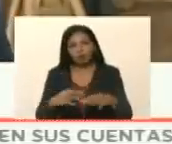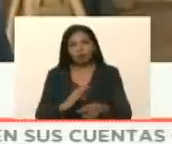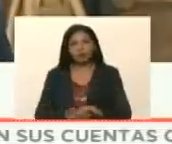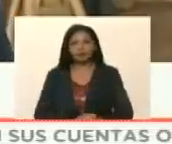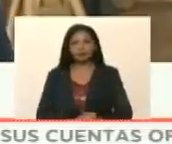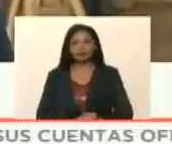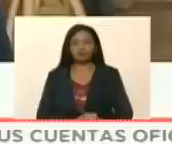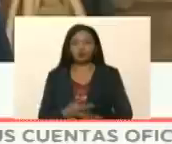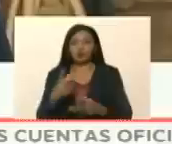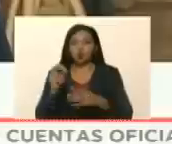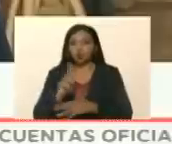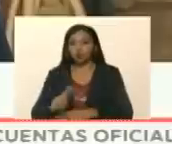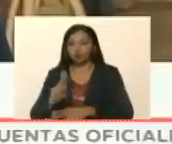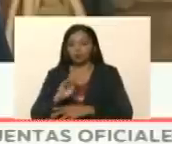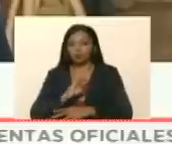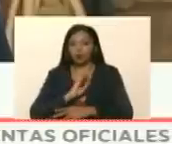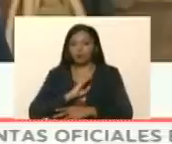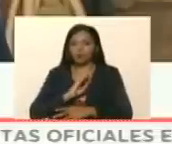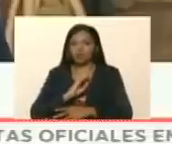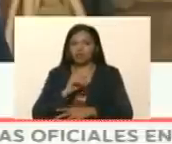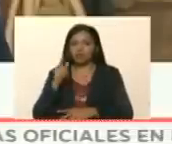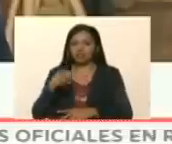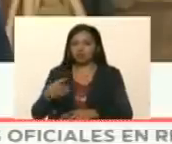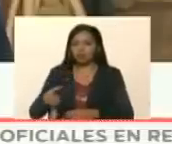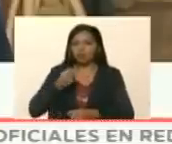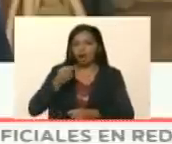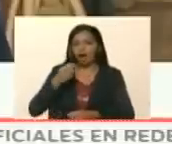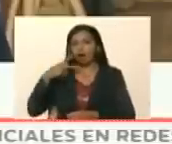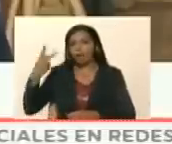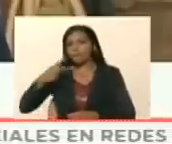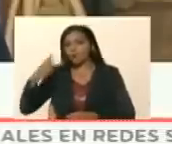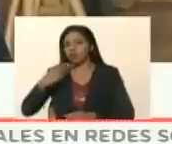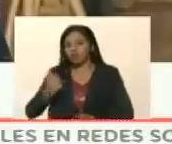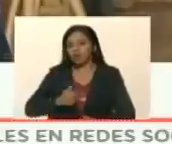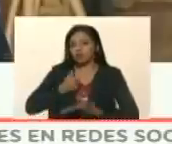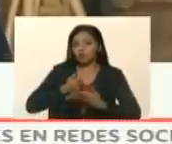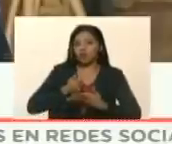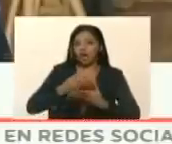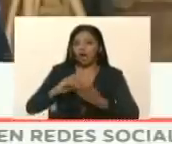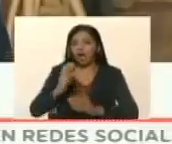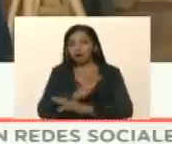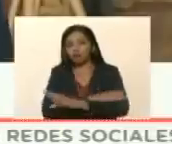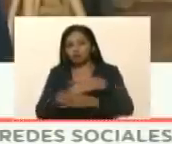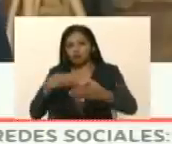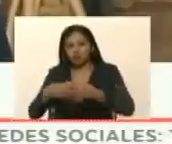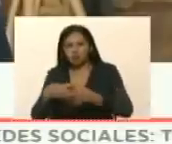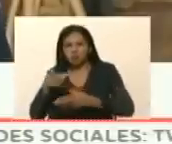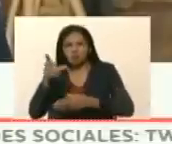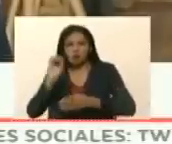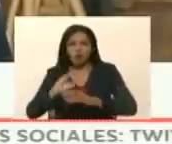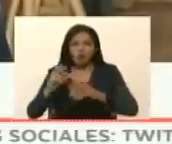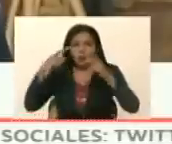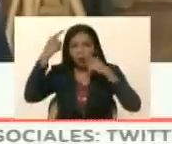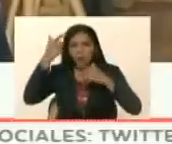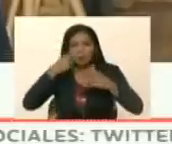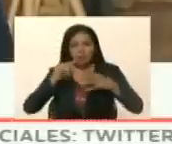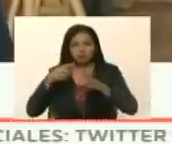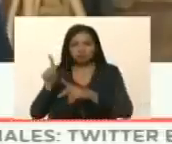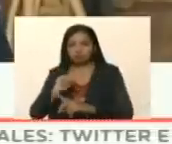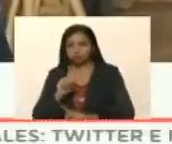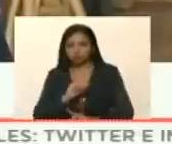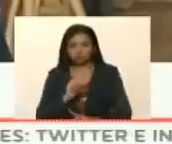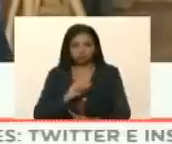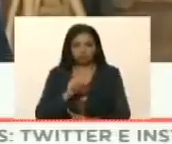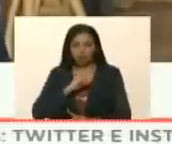Y no utilizar su producto como arma política a favor de un partido o de una persona o de un grupo.